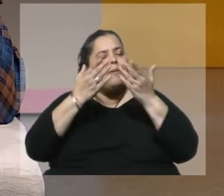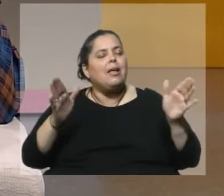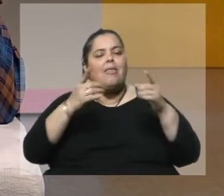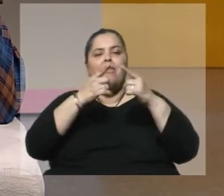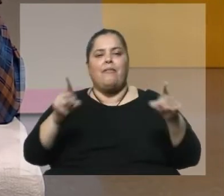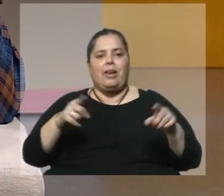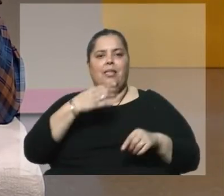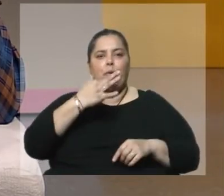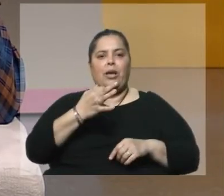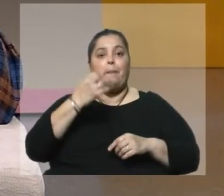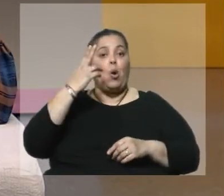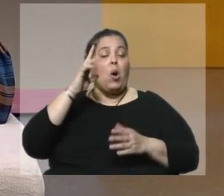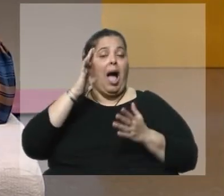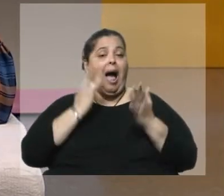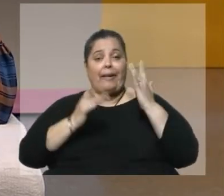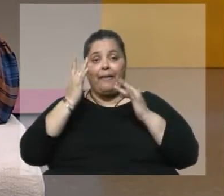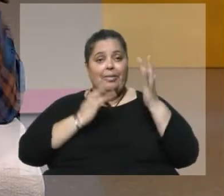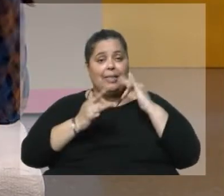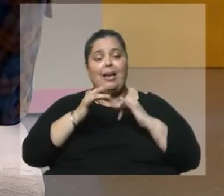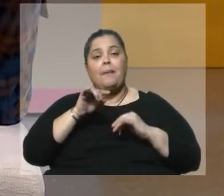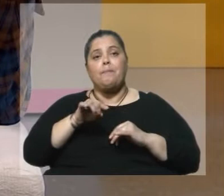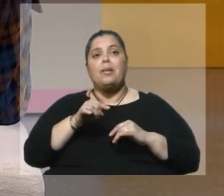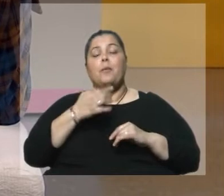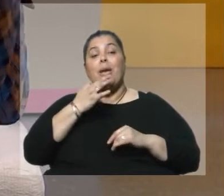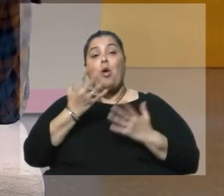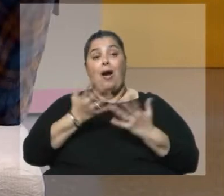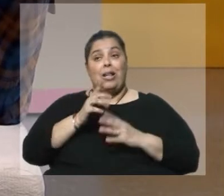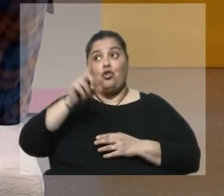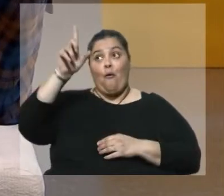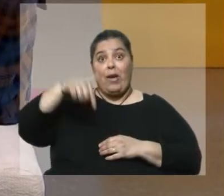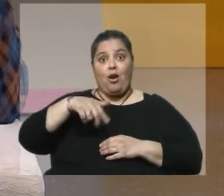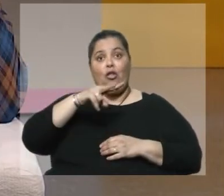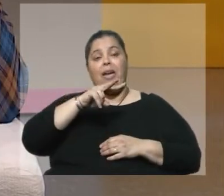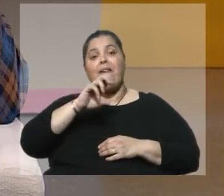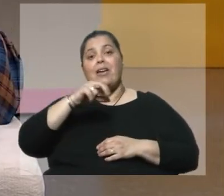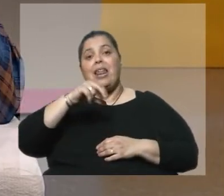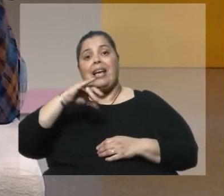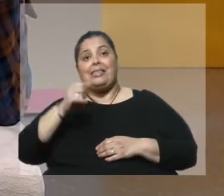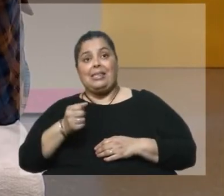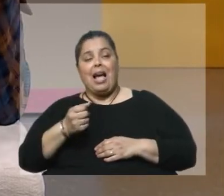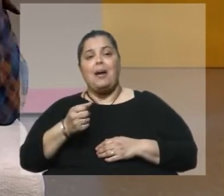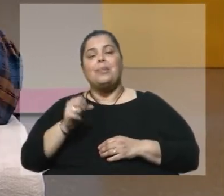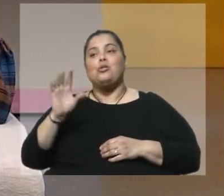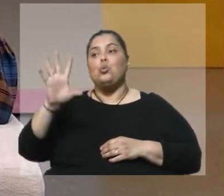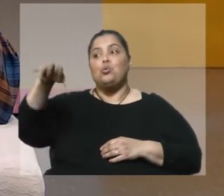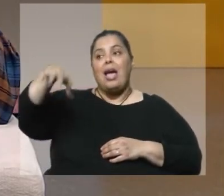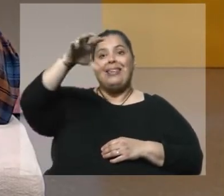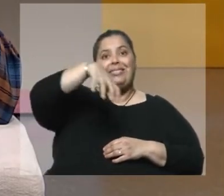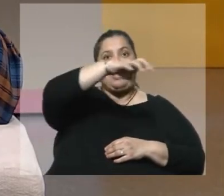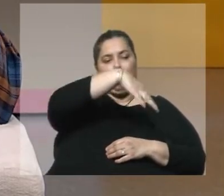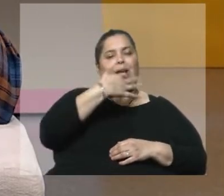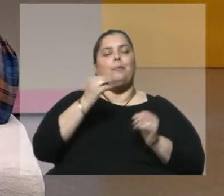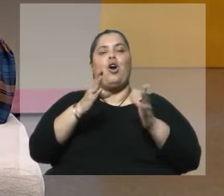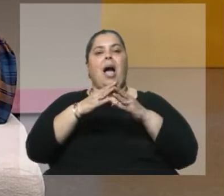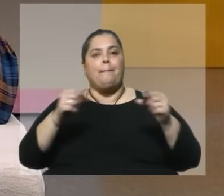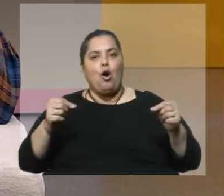por ejemplo, en el arte son mucho más rupturistas. Yo ahora acabo de venir de la Bienal de Venecia. Sí. Y los stand de Japón,